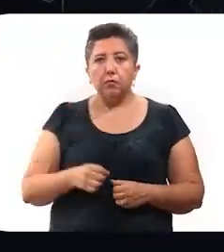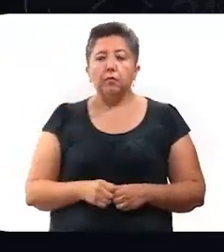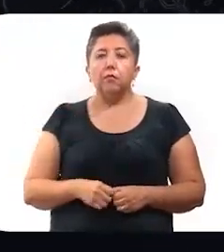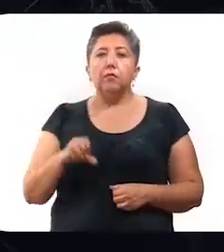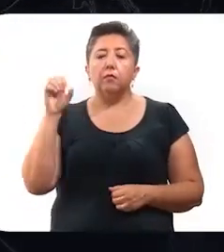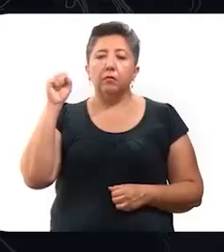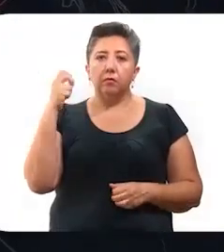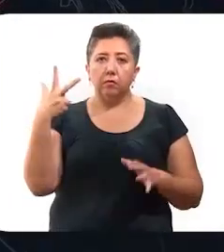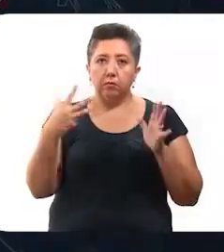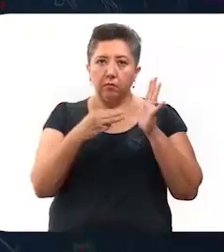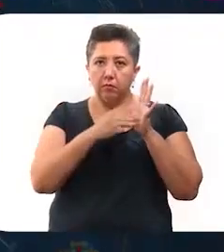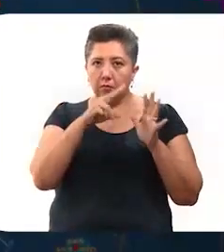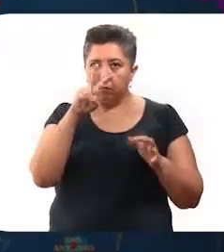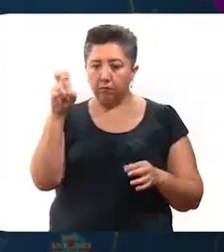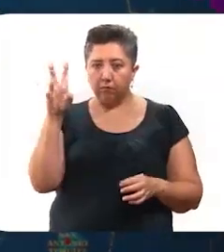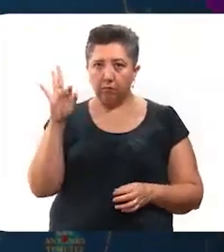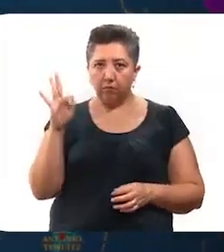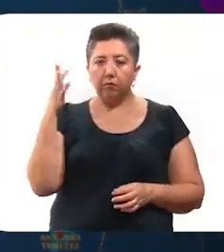diagnosticado